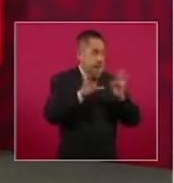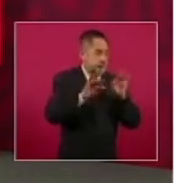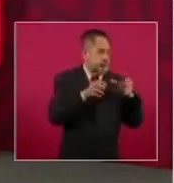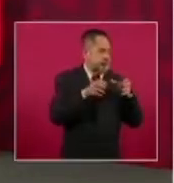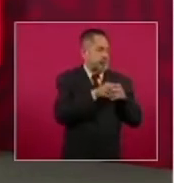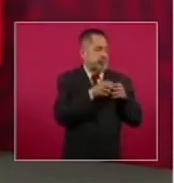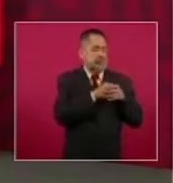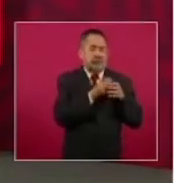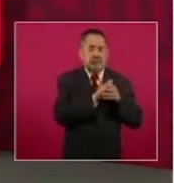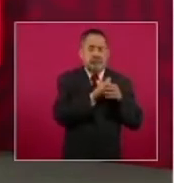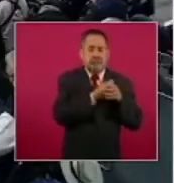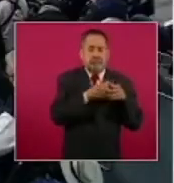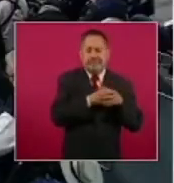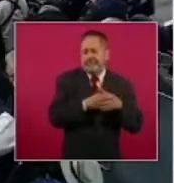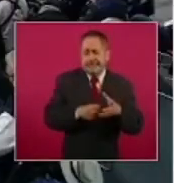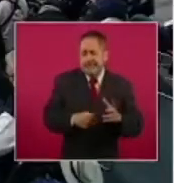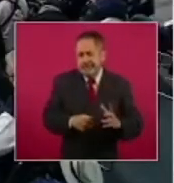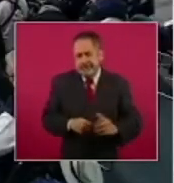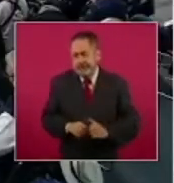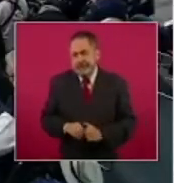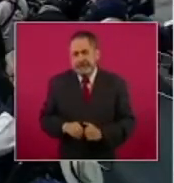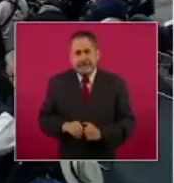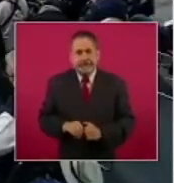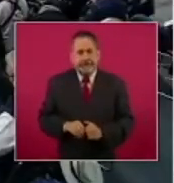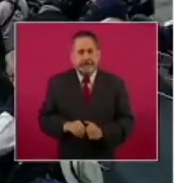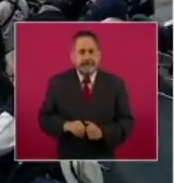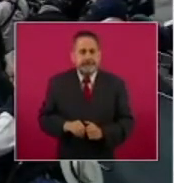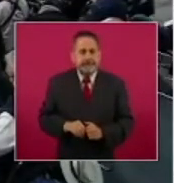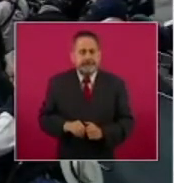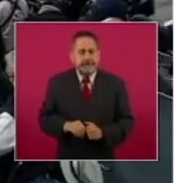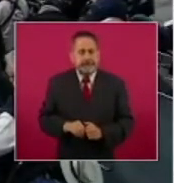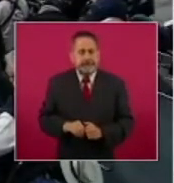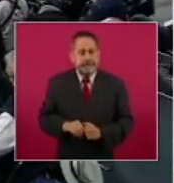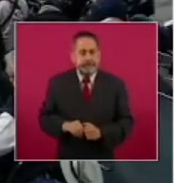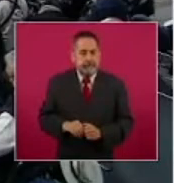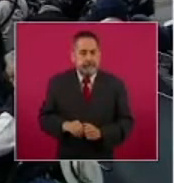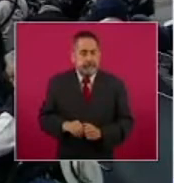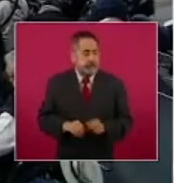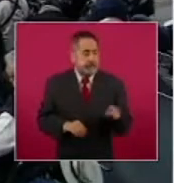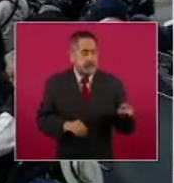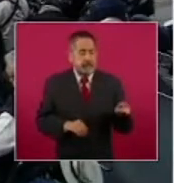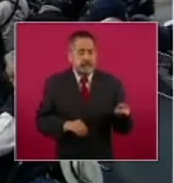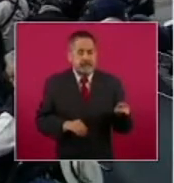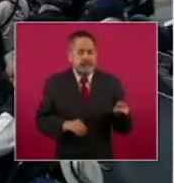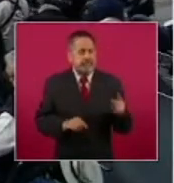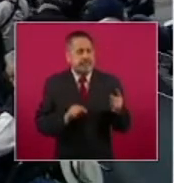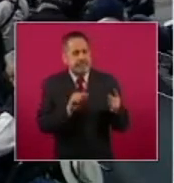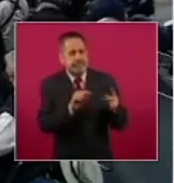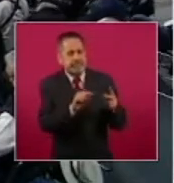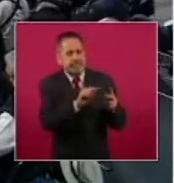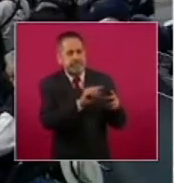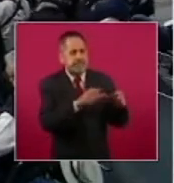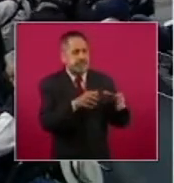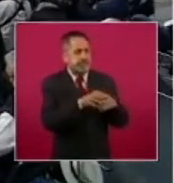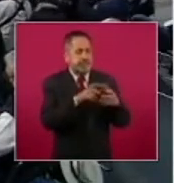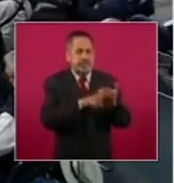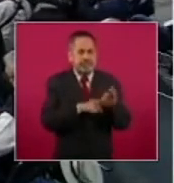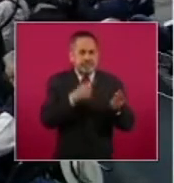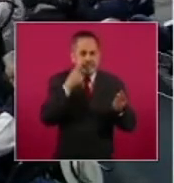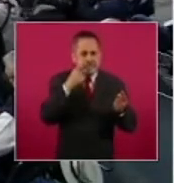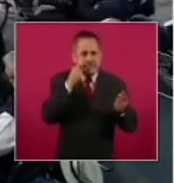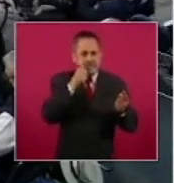Entonces, acá, en este sentido, el presidente habla, opina, pero lo